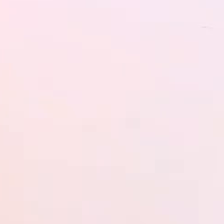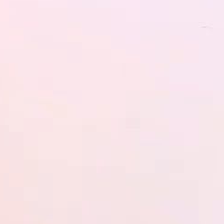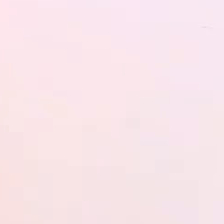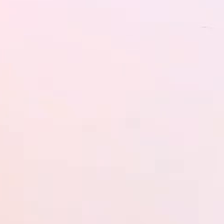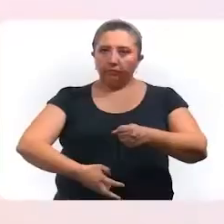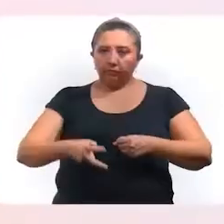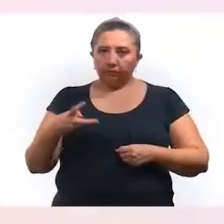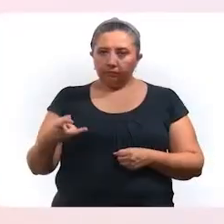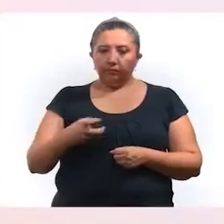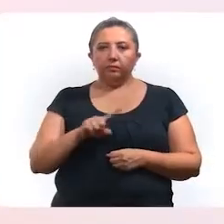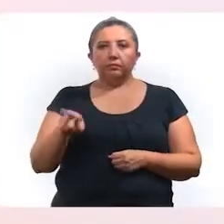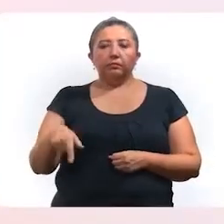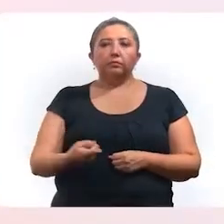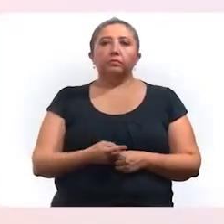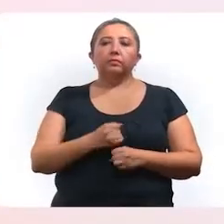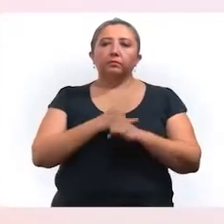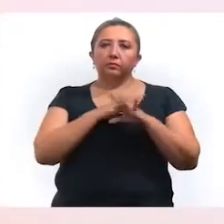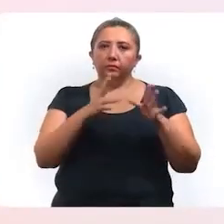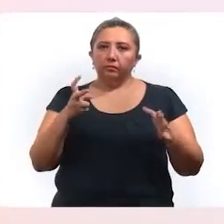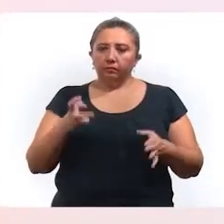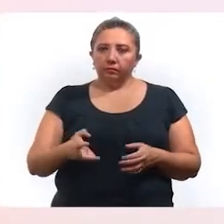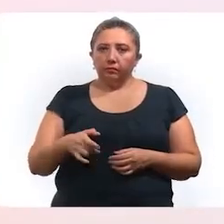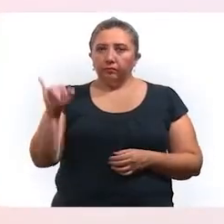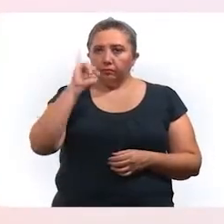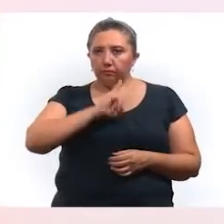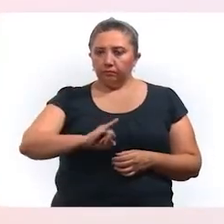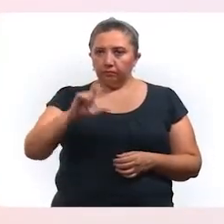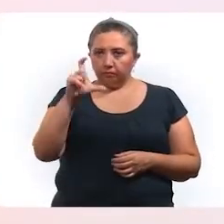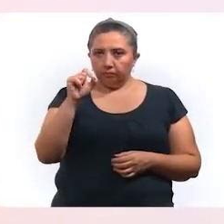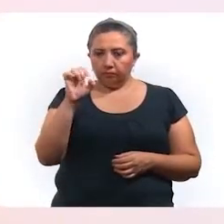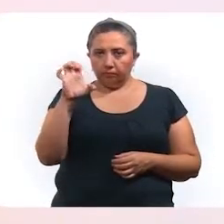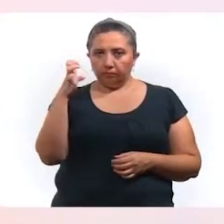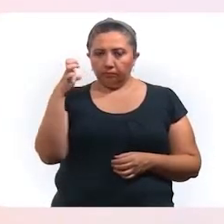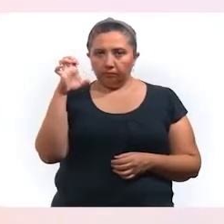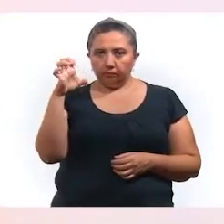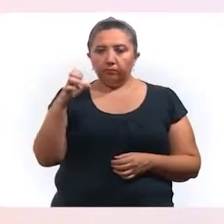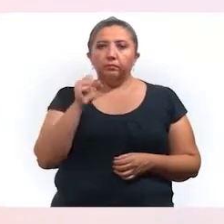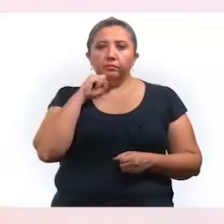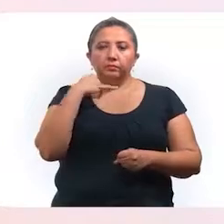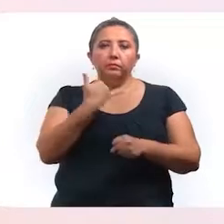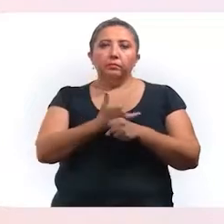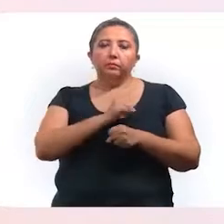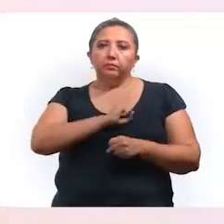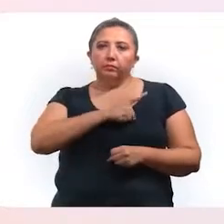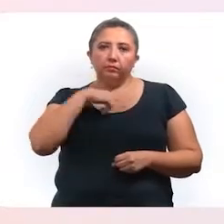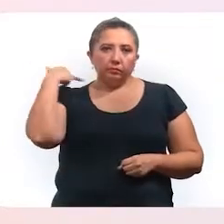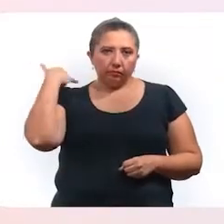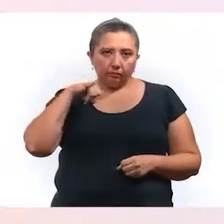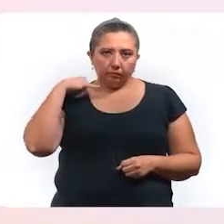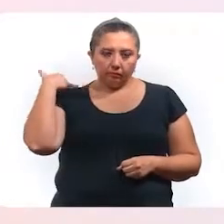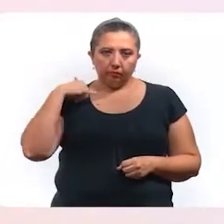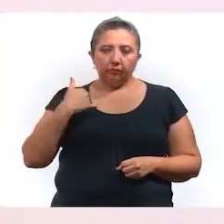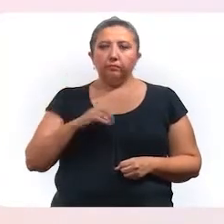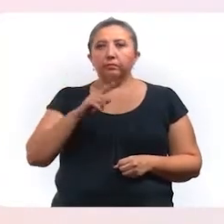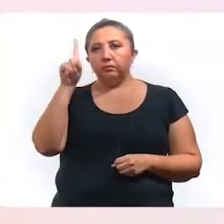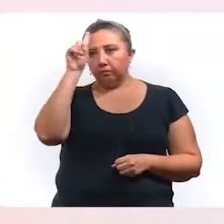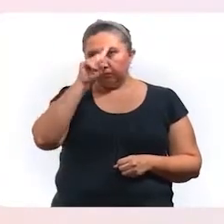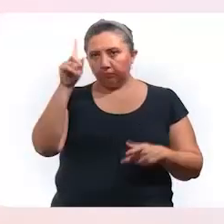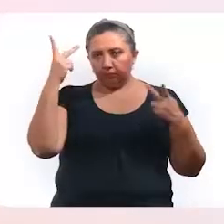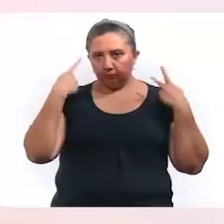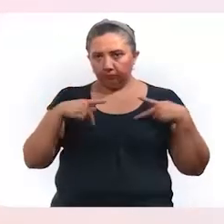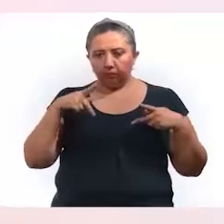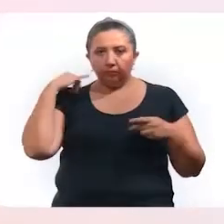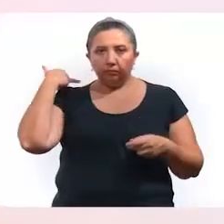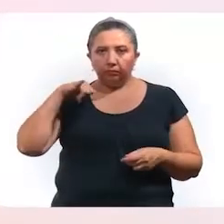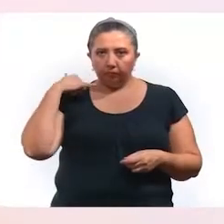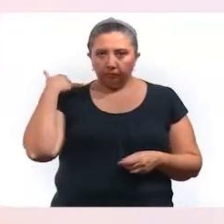Buenas tardes. Este es el parte médico de este jueves 20 de enero. La Secretaría de Salud de Yucatán recomienda a la